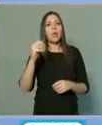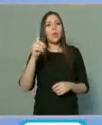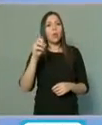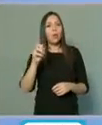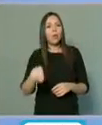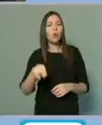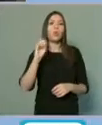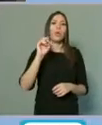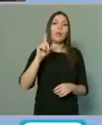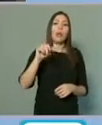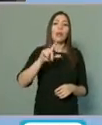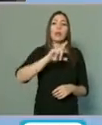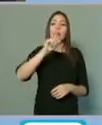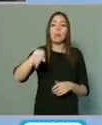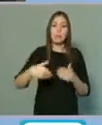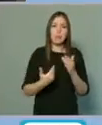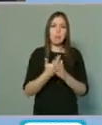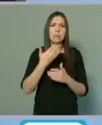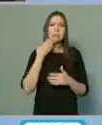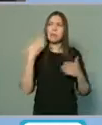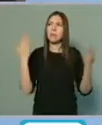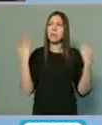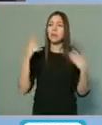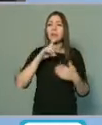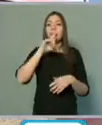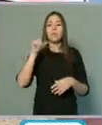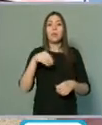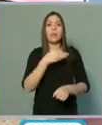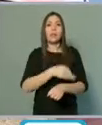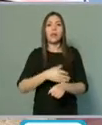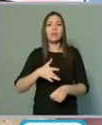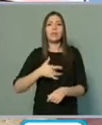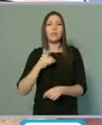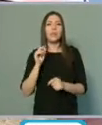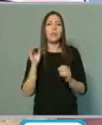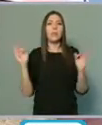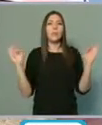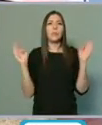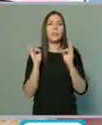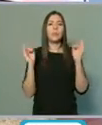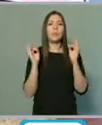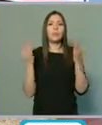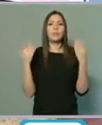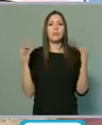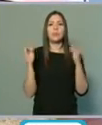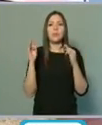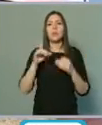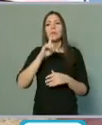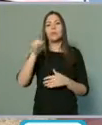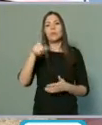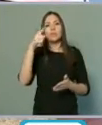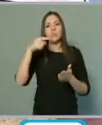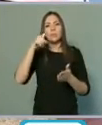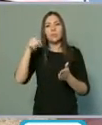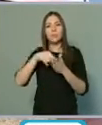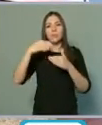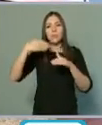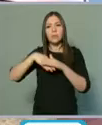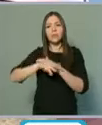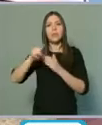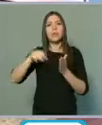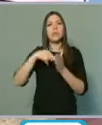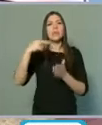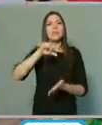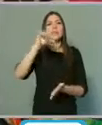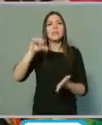frío, entonces. Sí, fíjate que es un clima bastante templado, entonces puedes ir al centro artesanal Aurora y bueno,